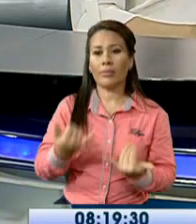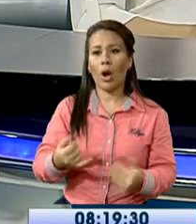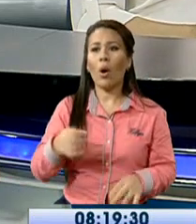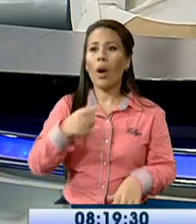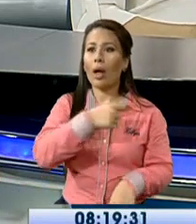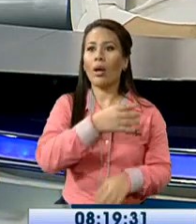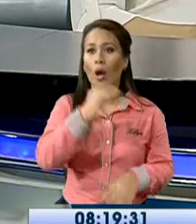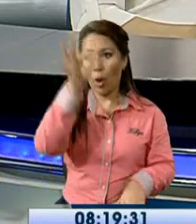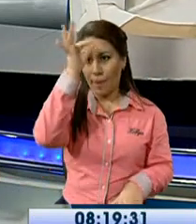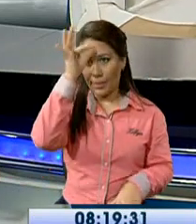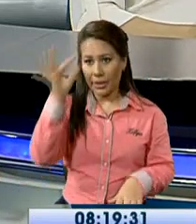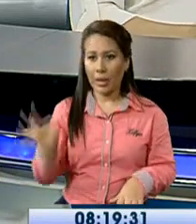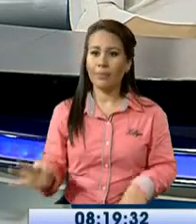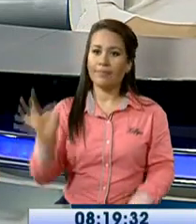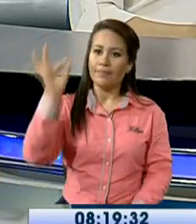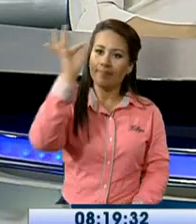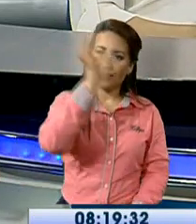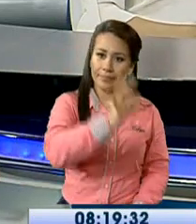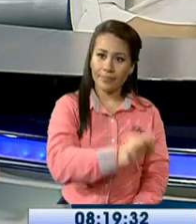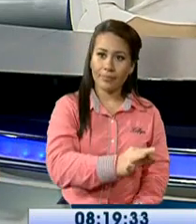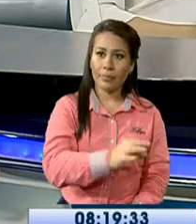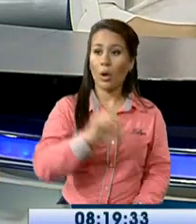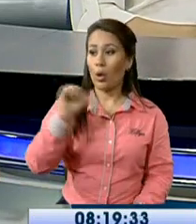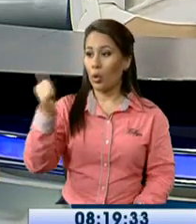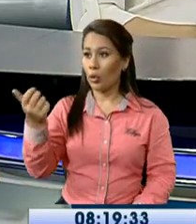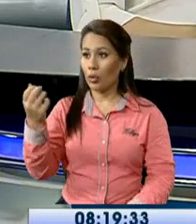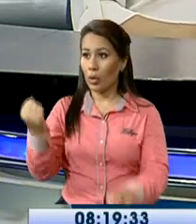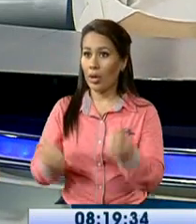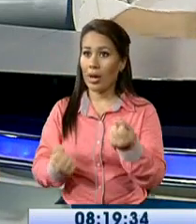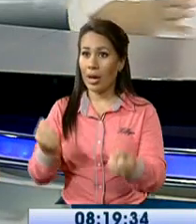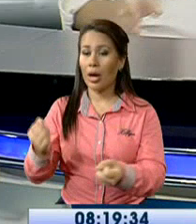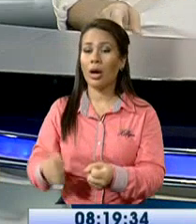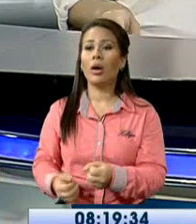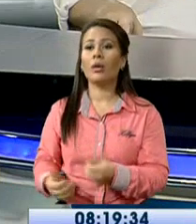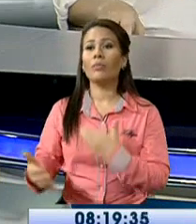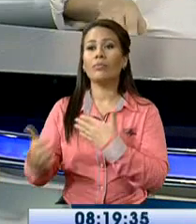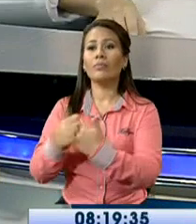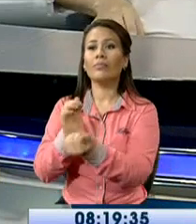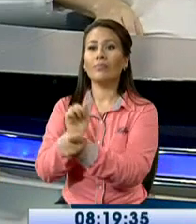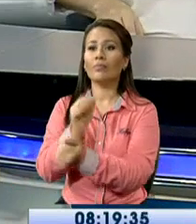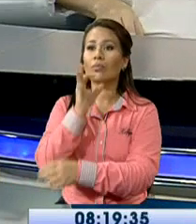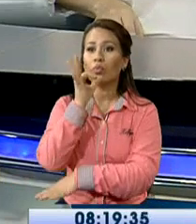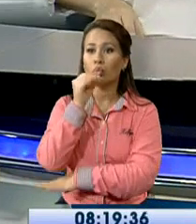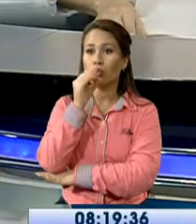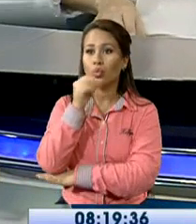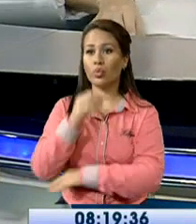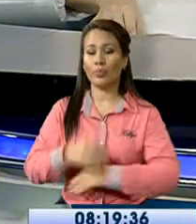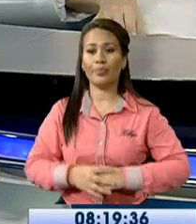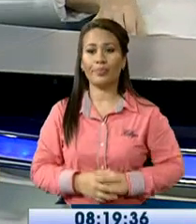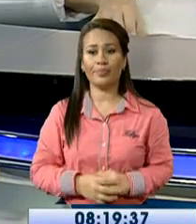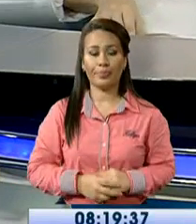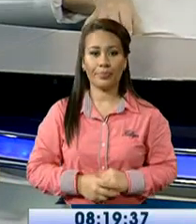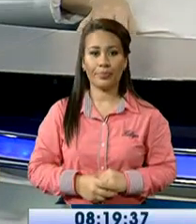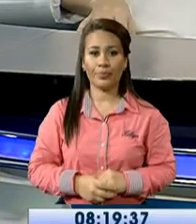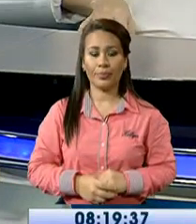un hospital. Mientras que los vehículos fueron retenidos por agentes de la ATM.